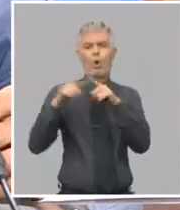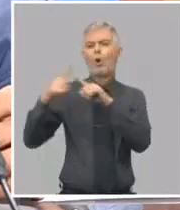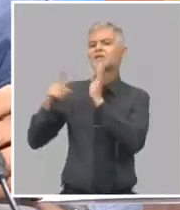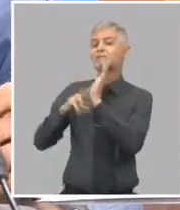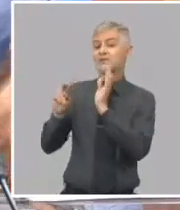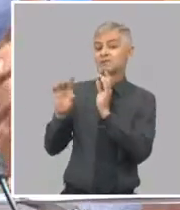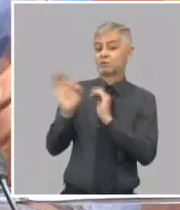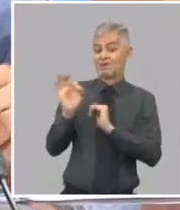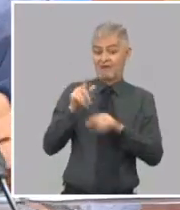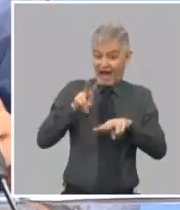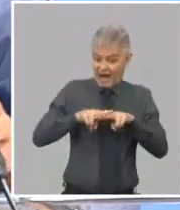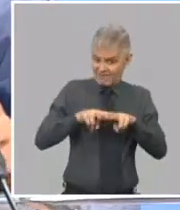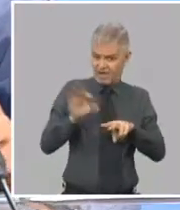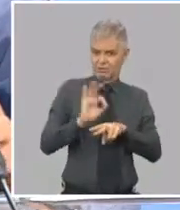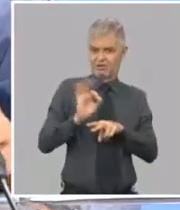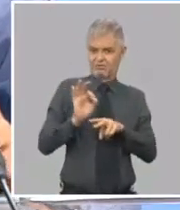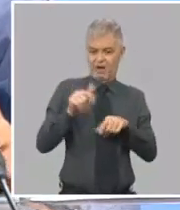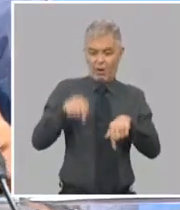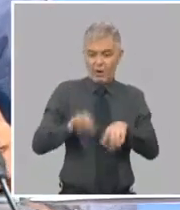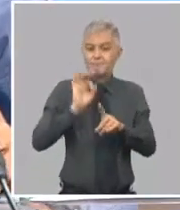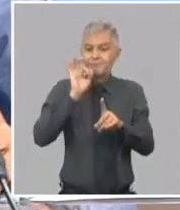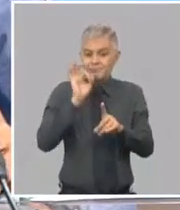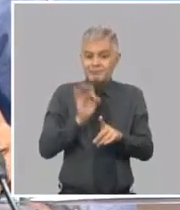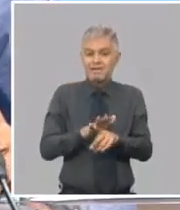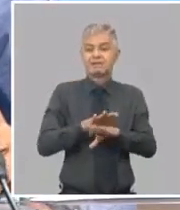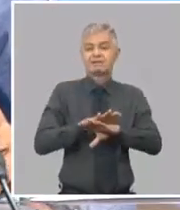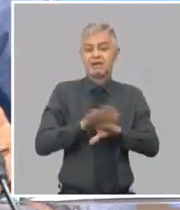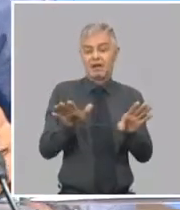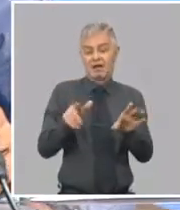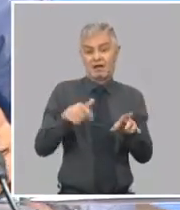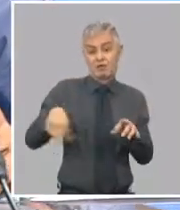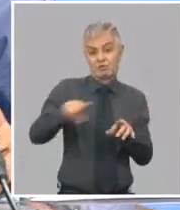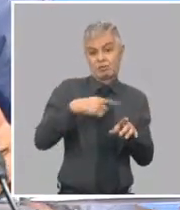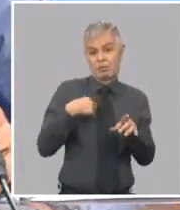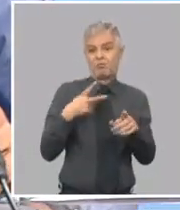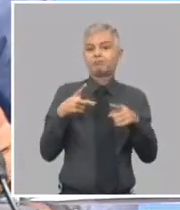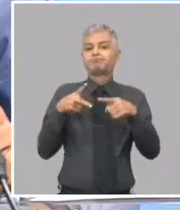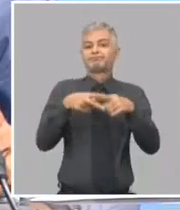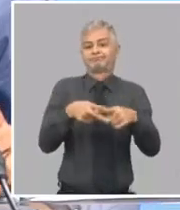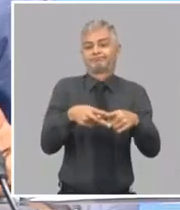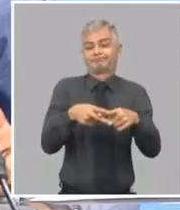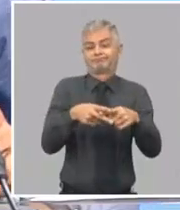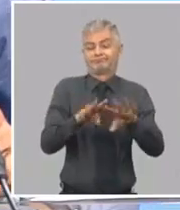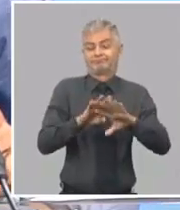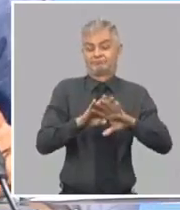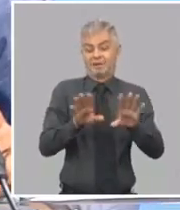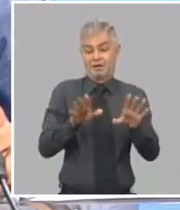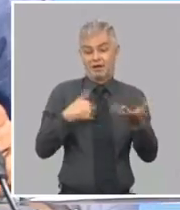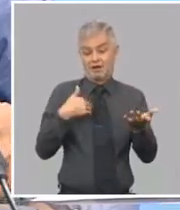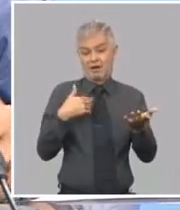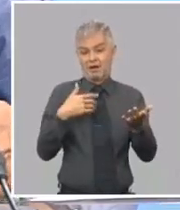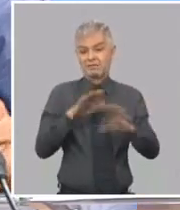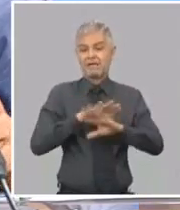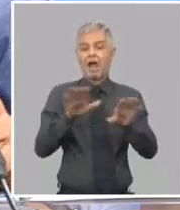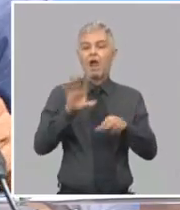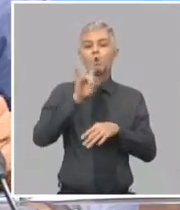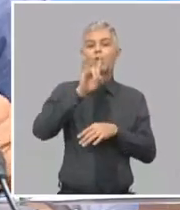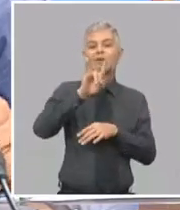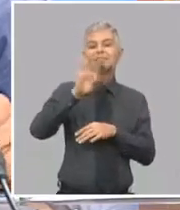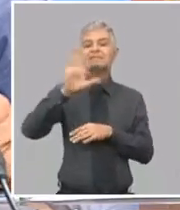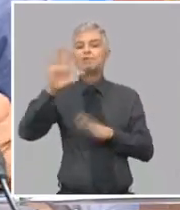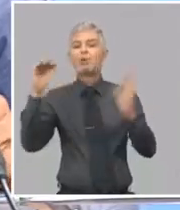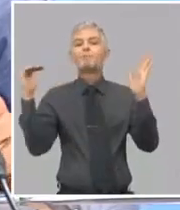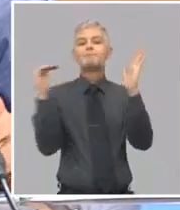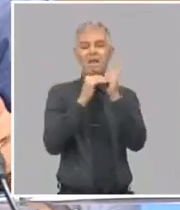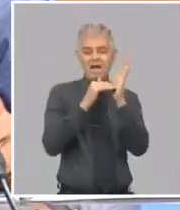comercializado desde que empezaron los servicios interprovinciales porque como conoces los tuvimos que interrumpir ya se han comercializado en total 95 mil